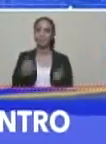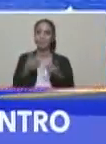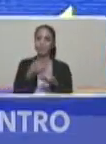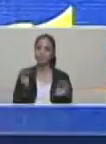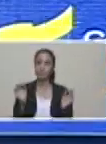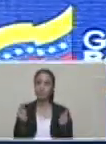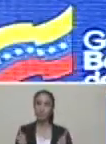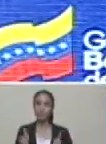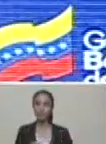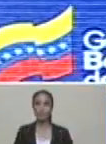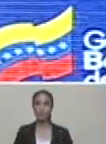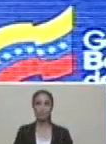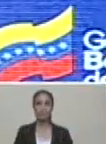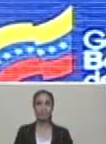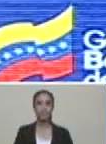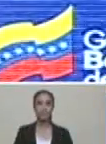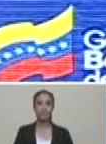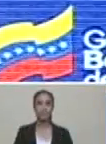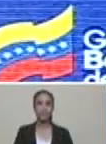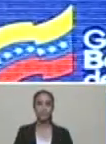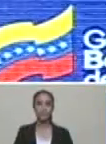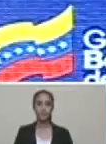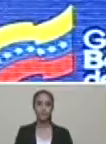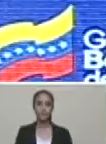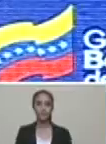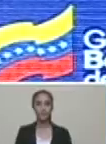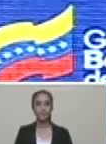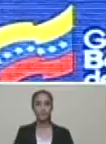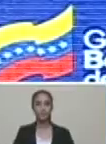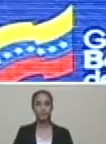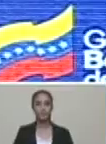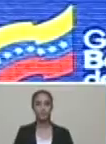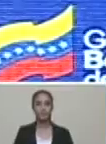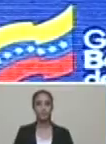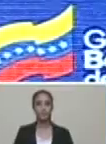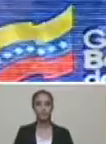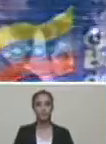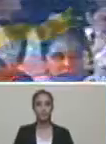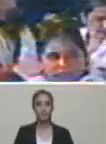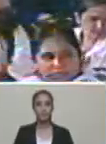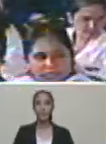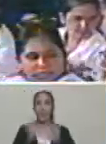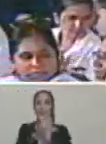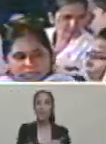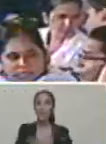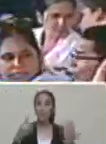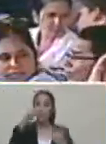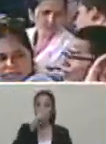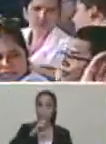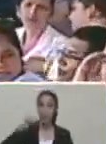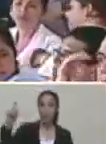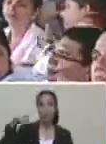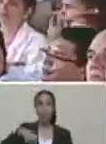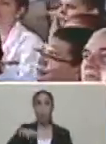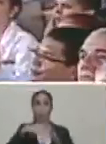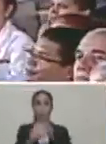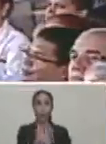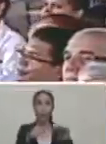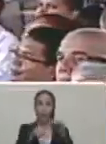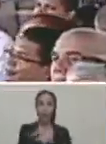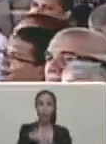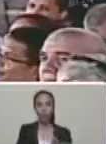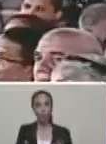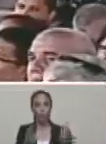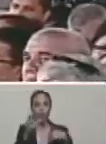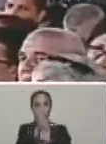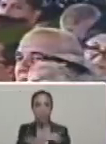Excelente. Bueno, para ir terminando esta jornada aniversaria de los 16 años de Barrio Adentro, yo quiero que el embajador Rogelio